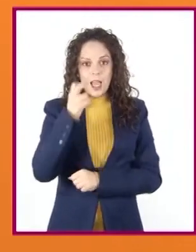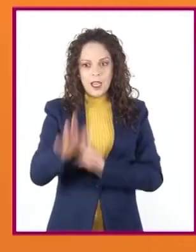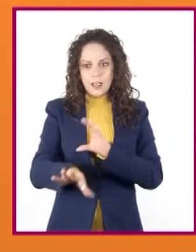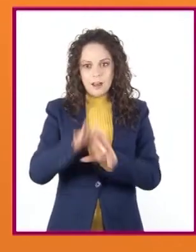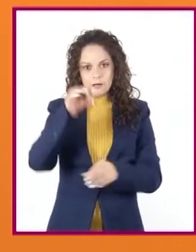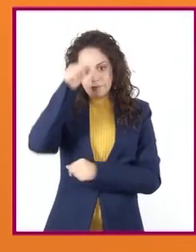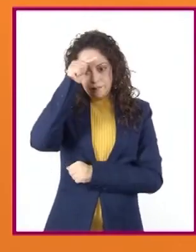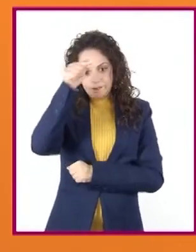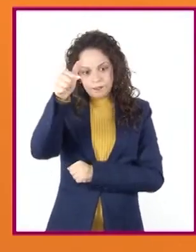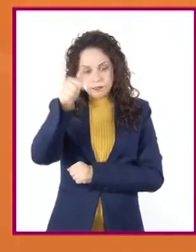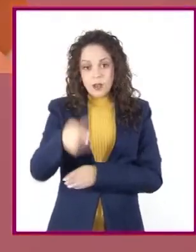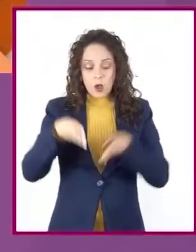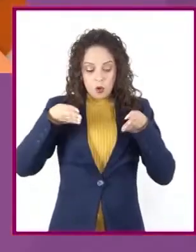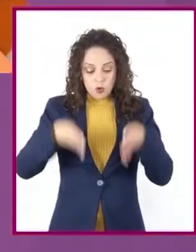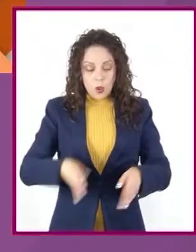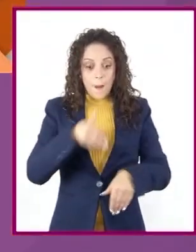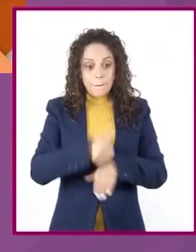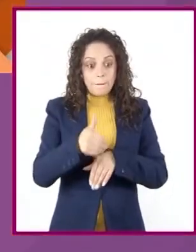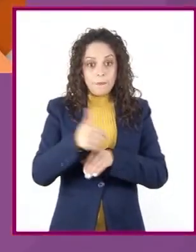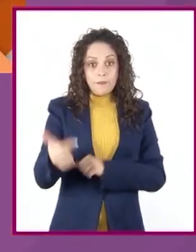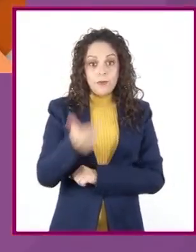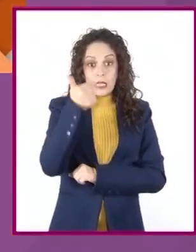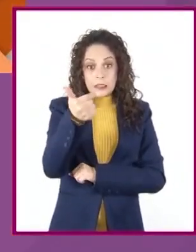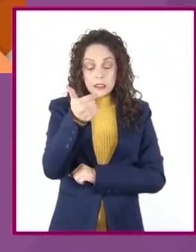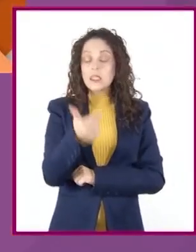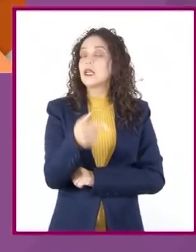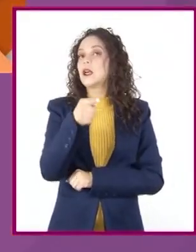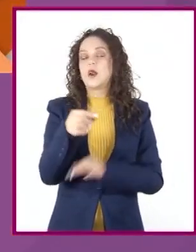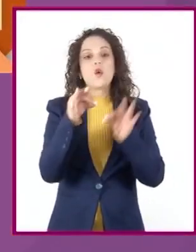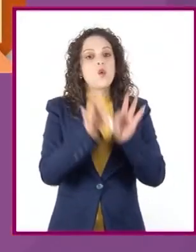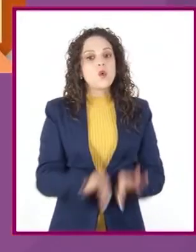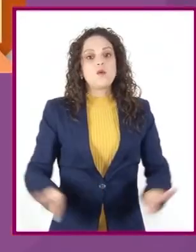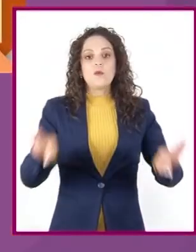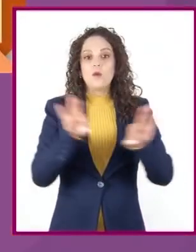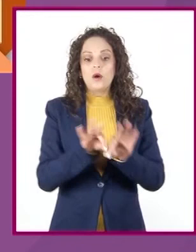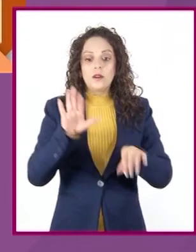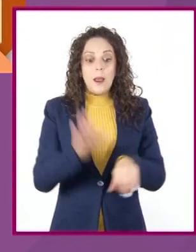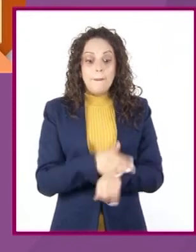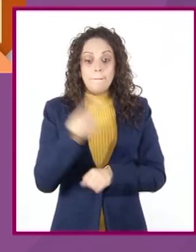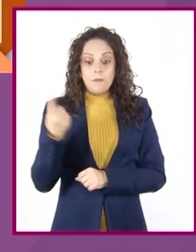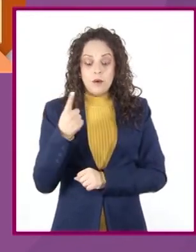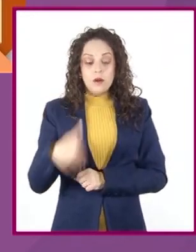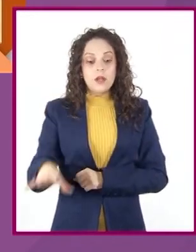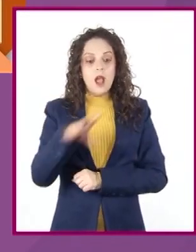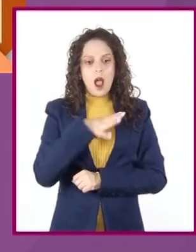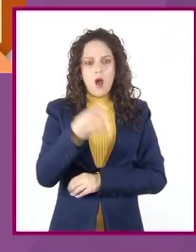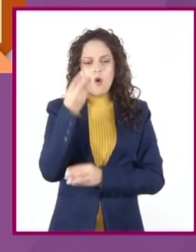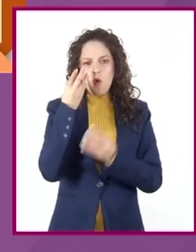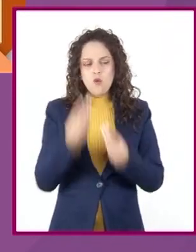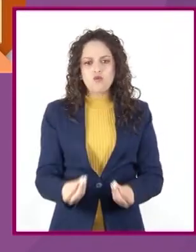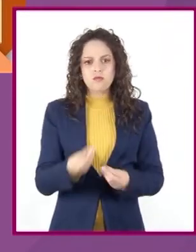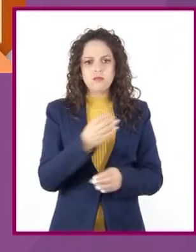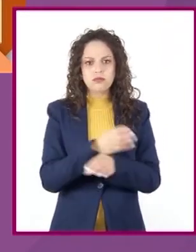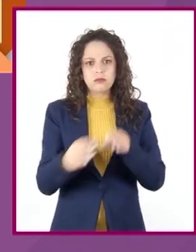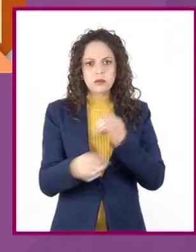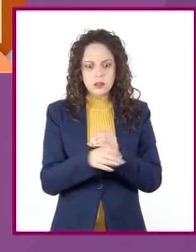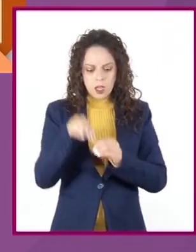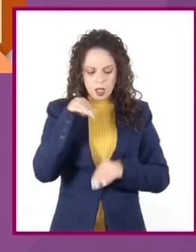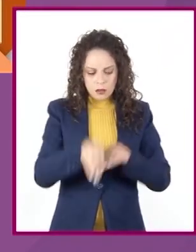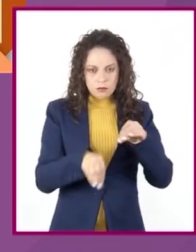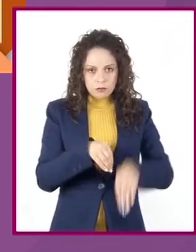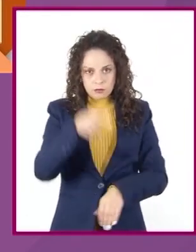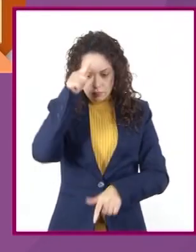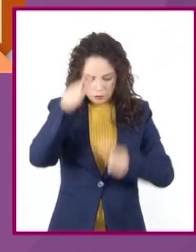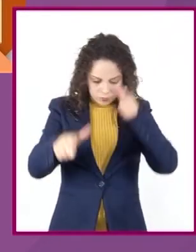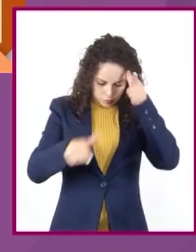la tumba 7 fue un evento muy importante debido a la gran cantidad de objetos hallados, algunos